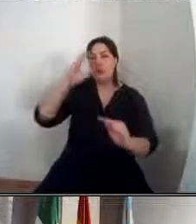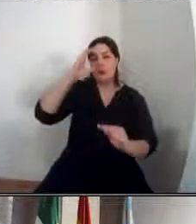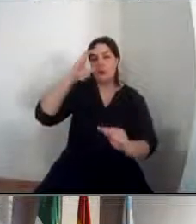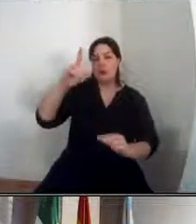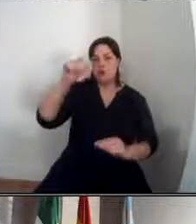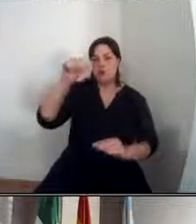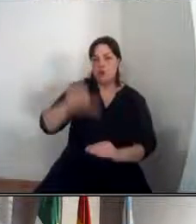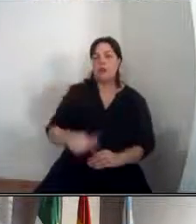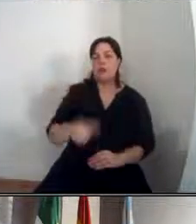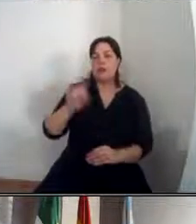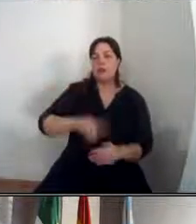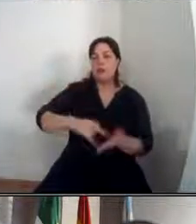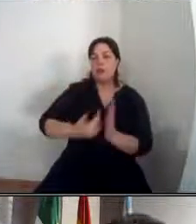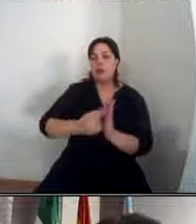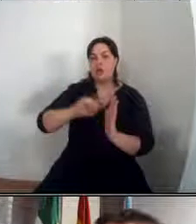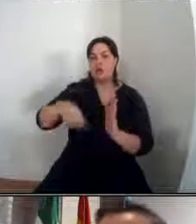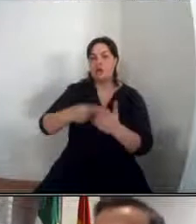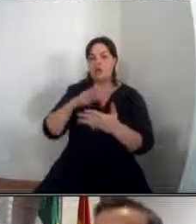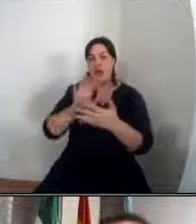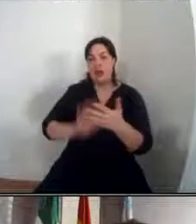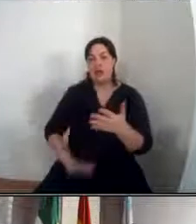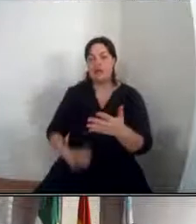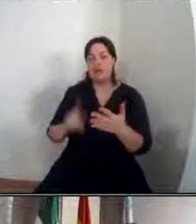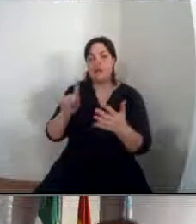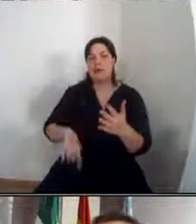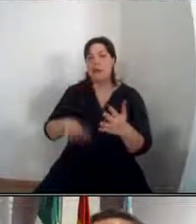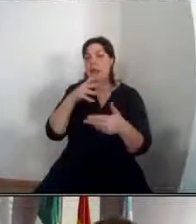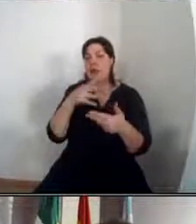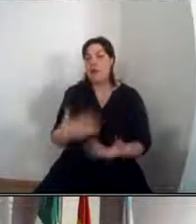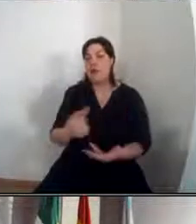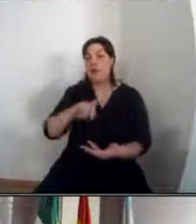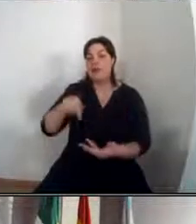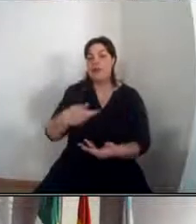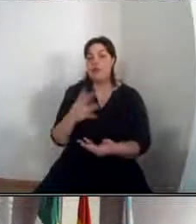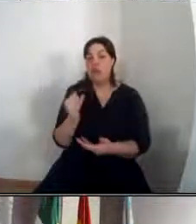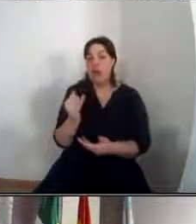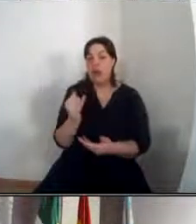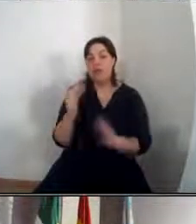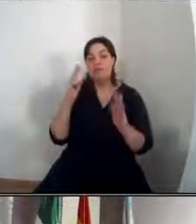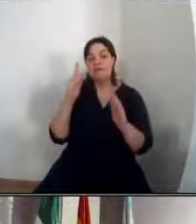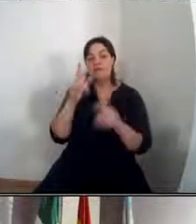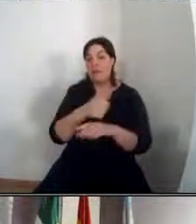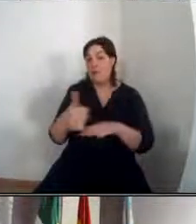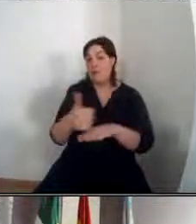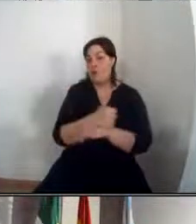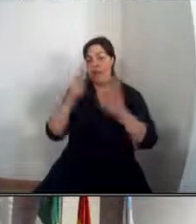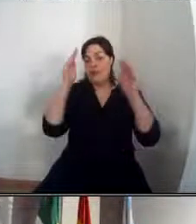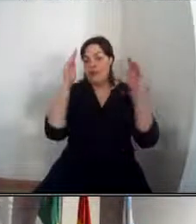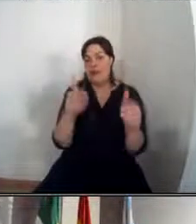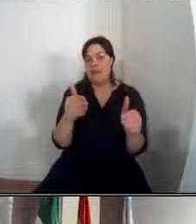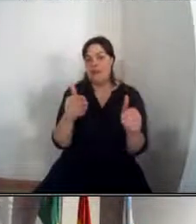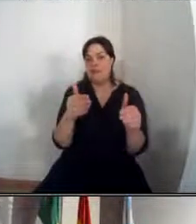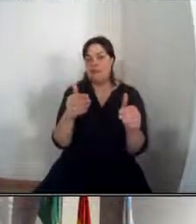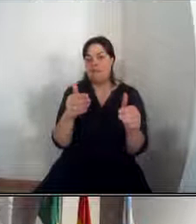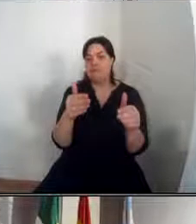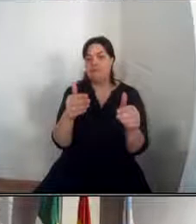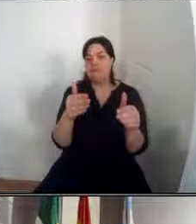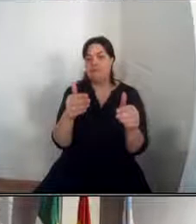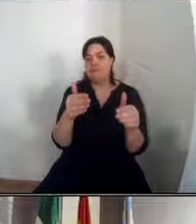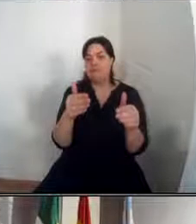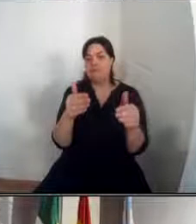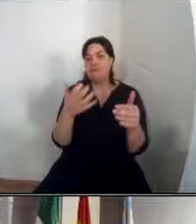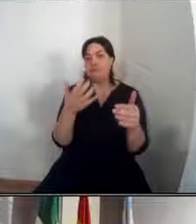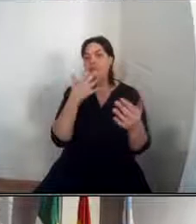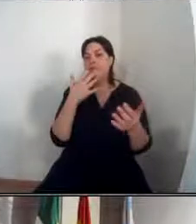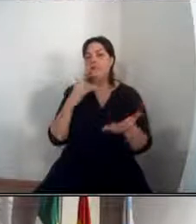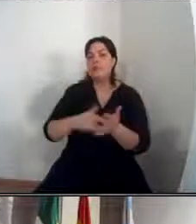proyectos que nosotros podemos redactar y que en este momento tenemos, pues van dirigidos a esto. Tenemos lo que son proyectos